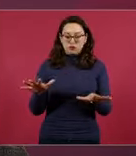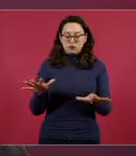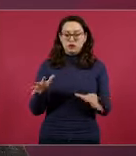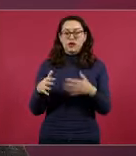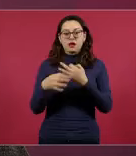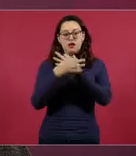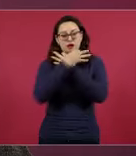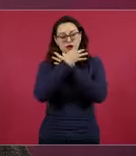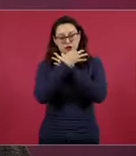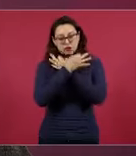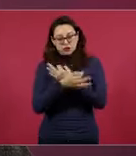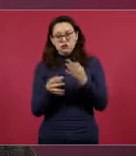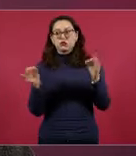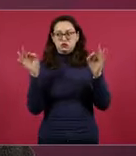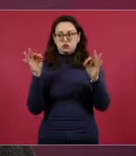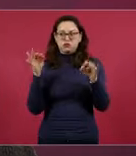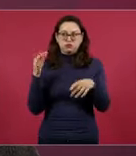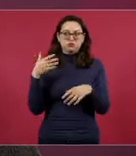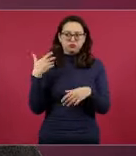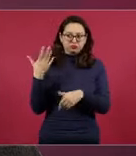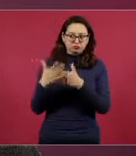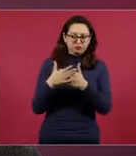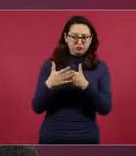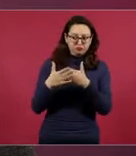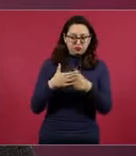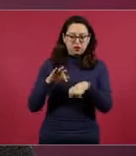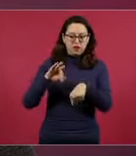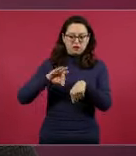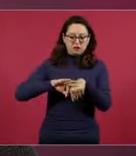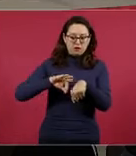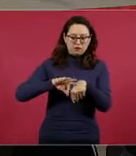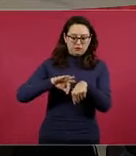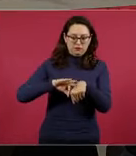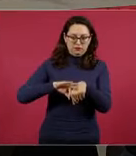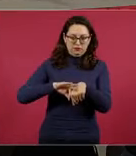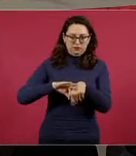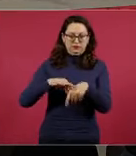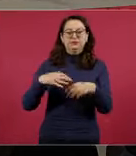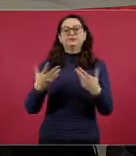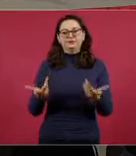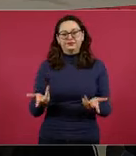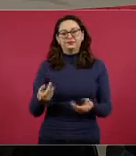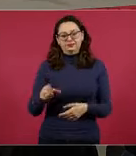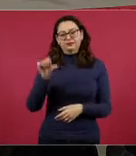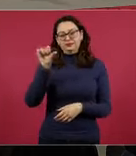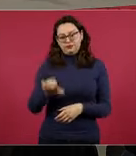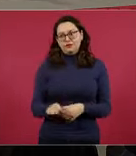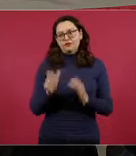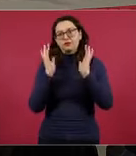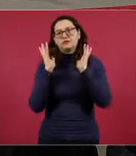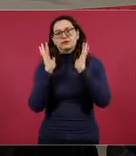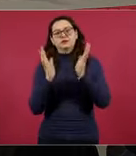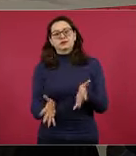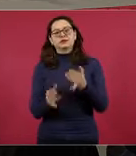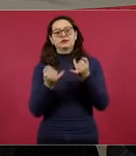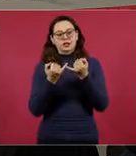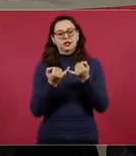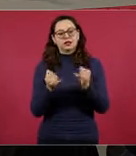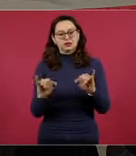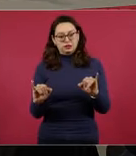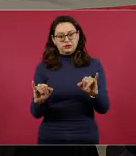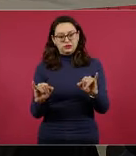anuncio de lo que hoy estamos tratando. Es a lo que me refiero, es a lo que señaló en ese entonces, de que